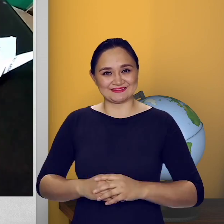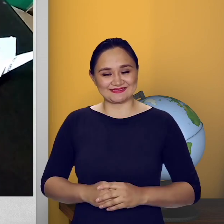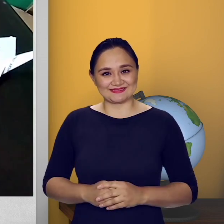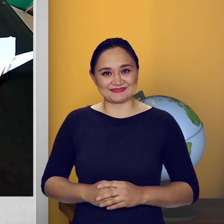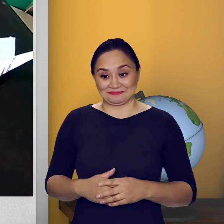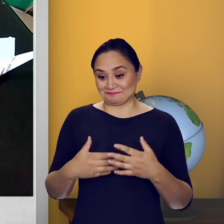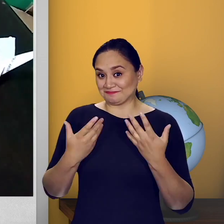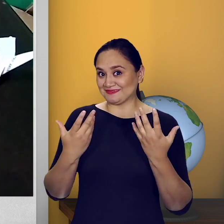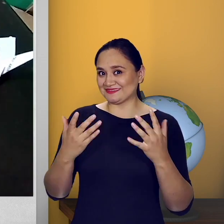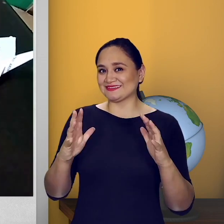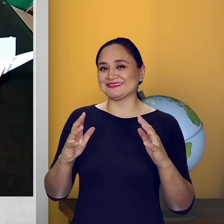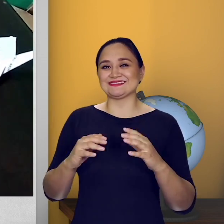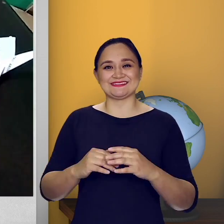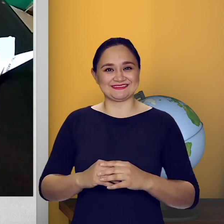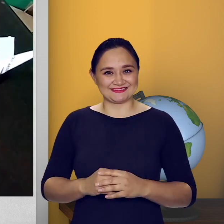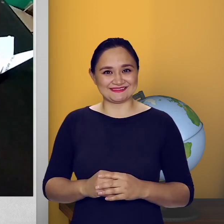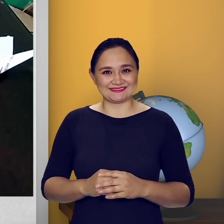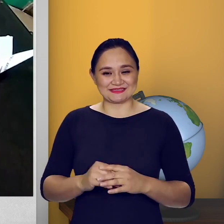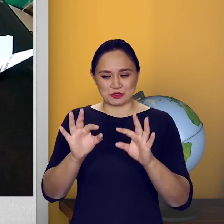Y